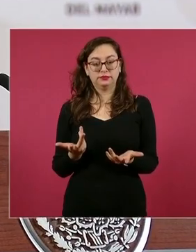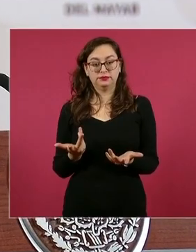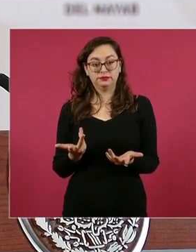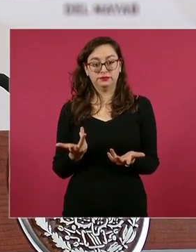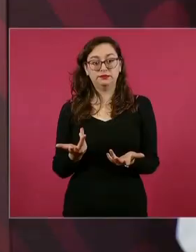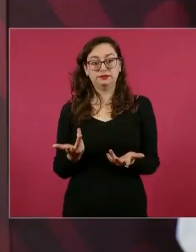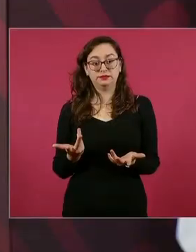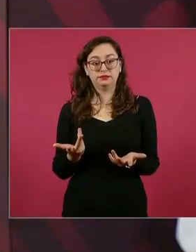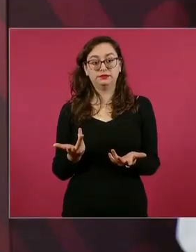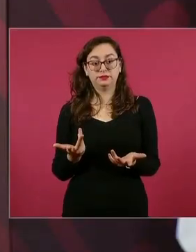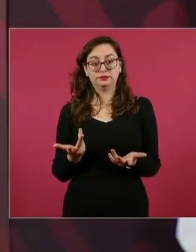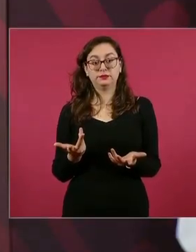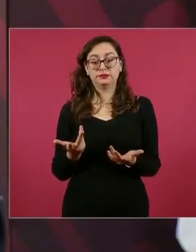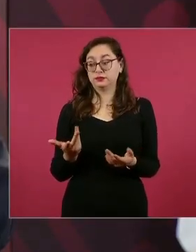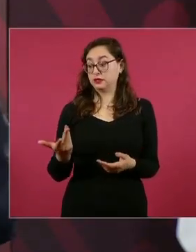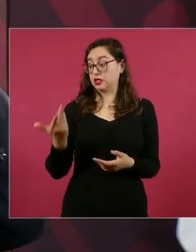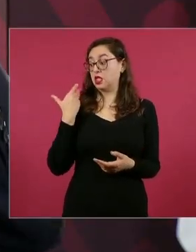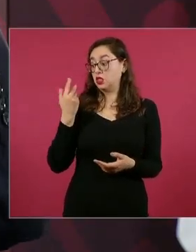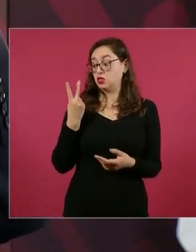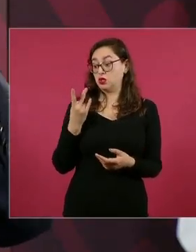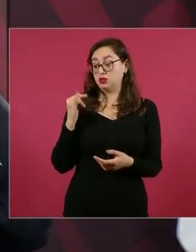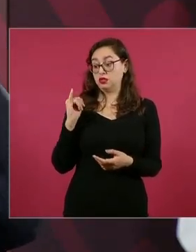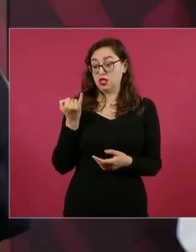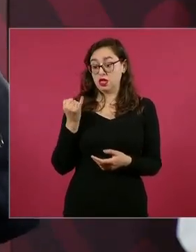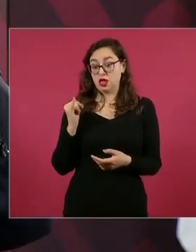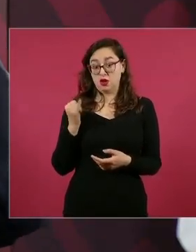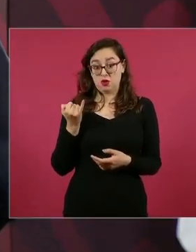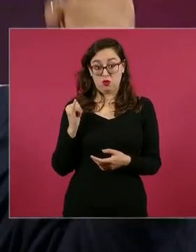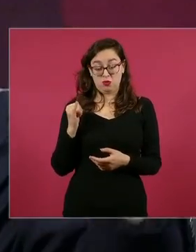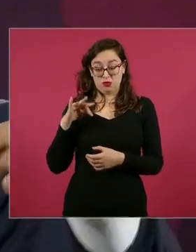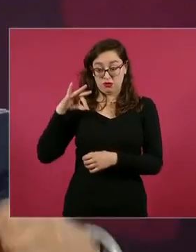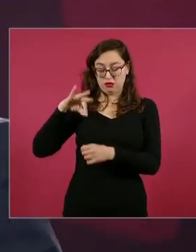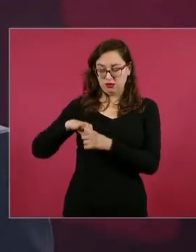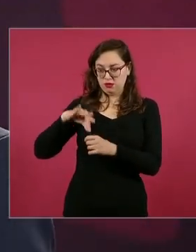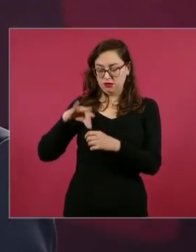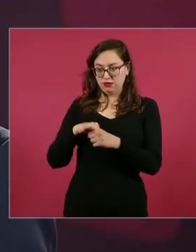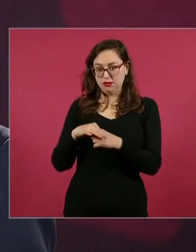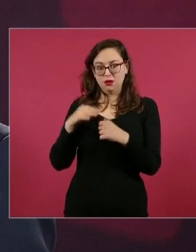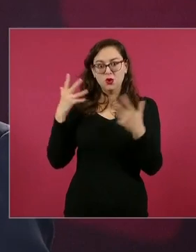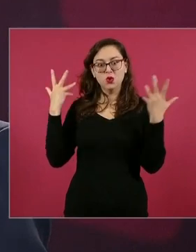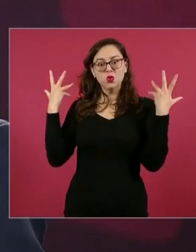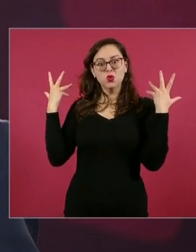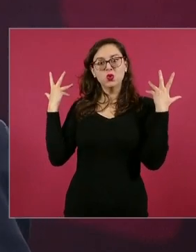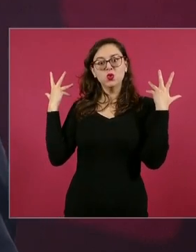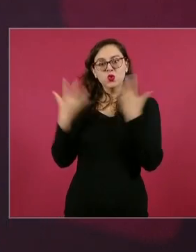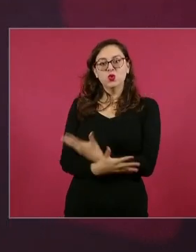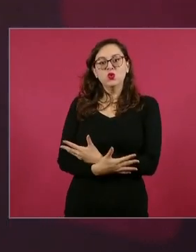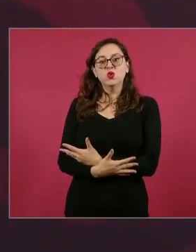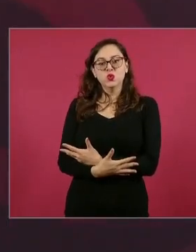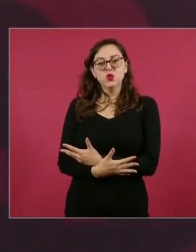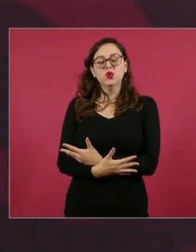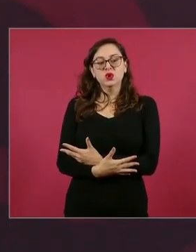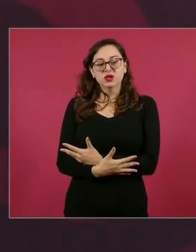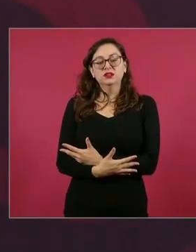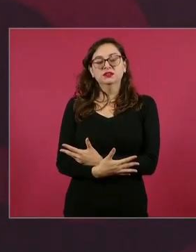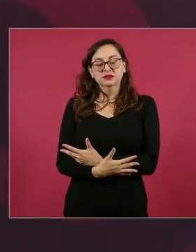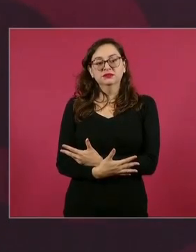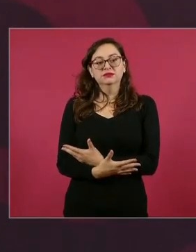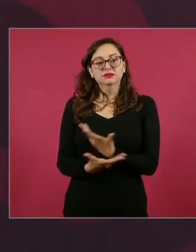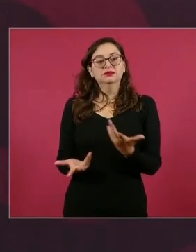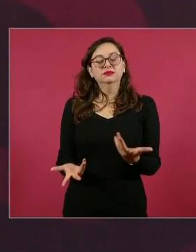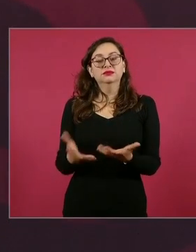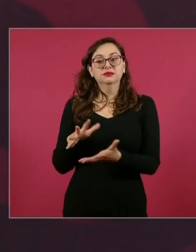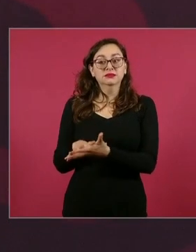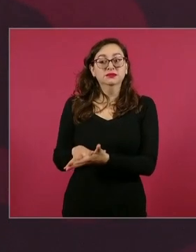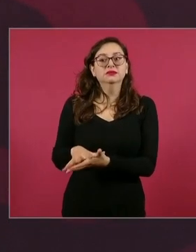la lección de la elección fue de que la fuerza está en